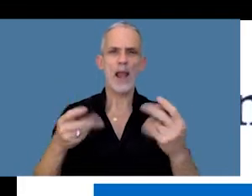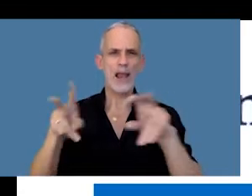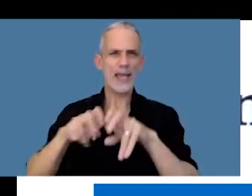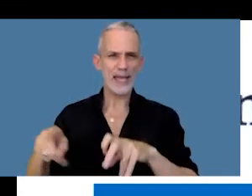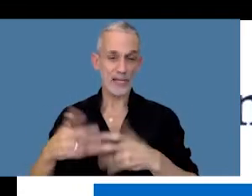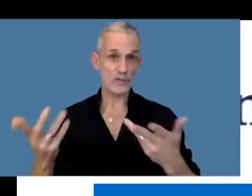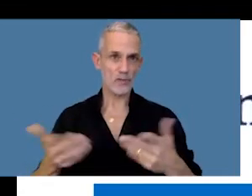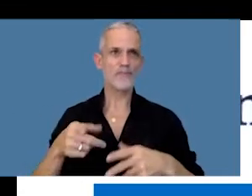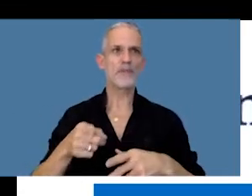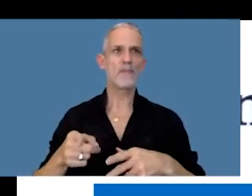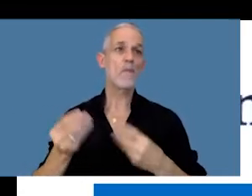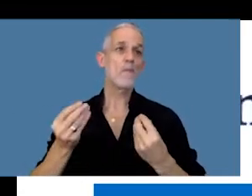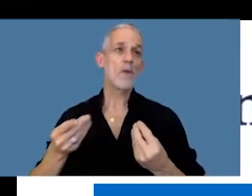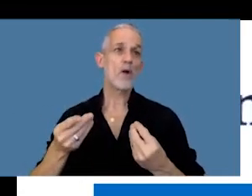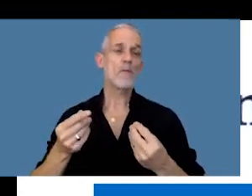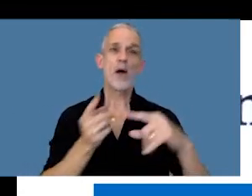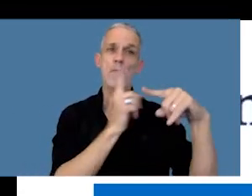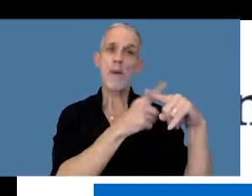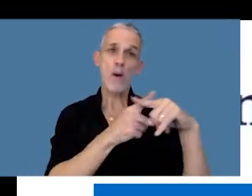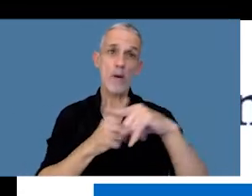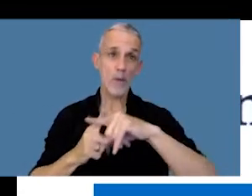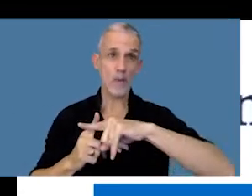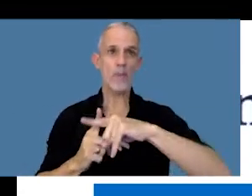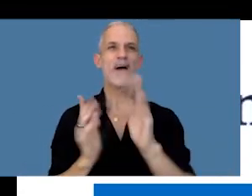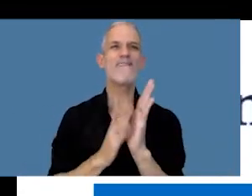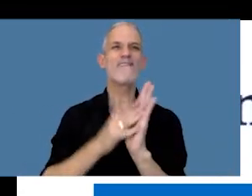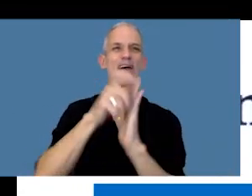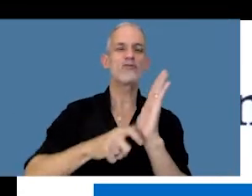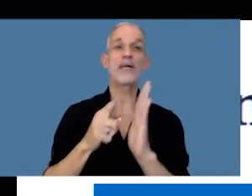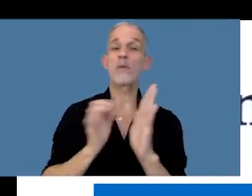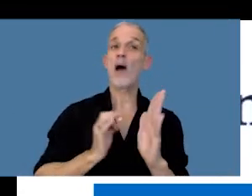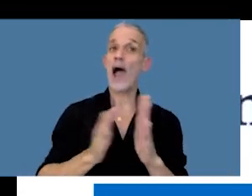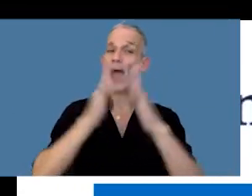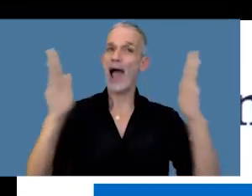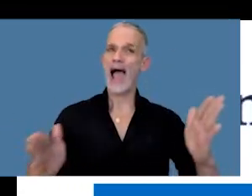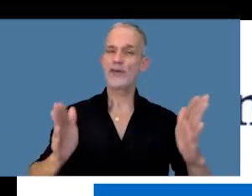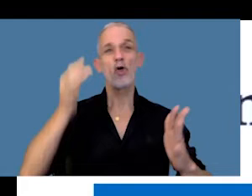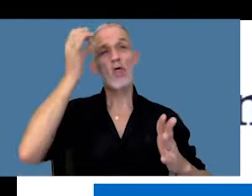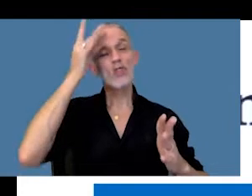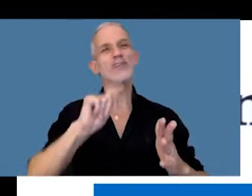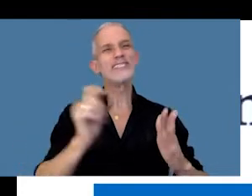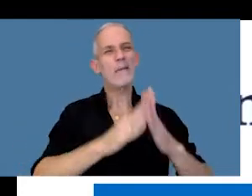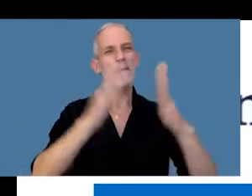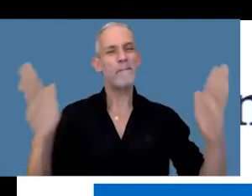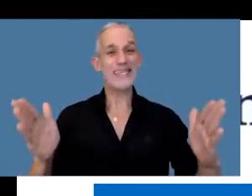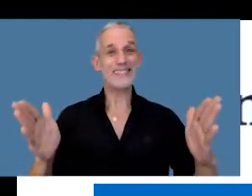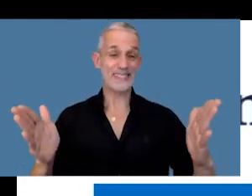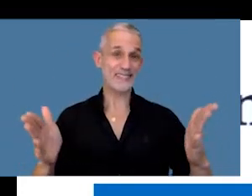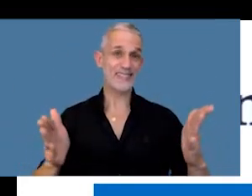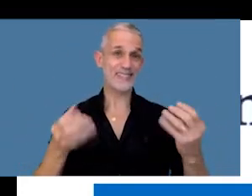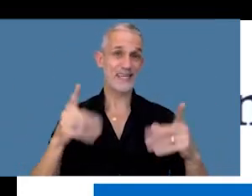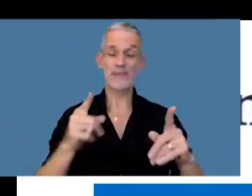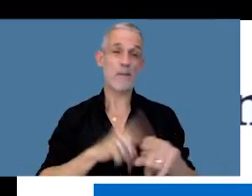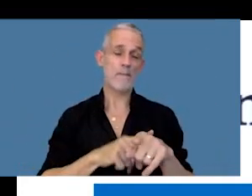Está dado justamente por la sumatoria de la facturación anual de los últimos 12 meses del periodo que se considera al